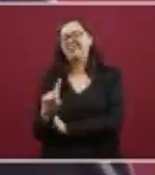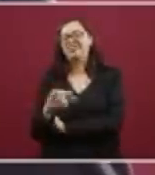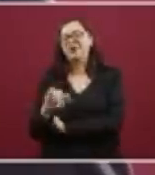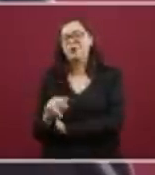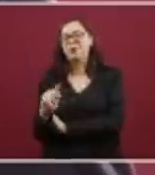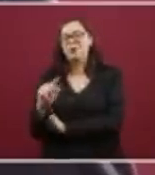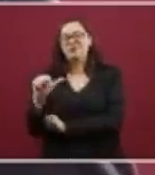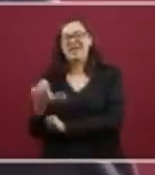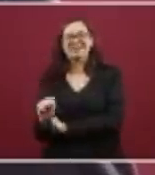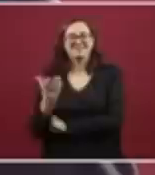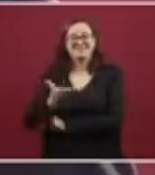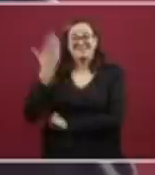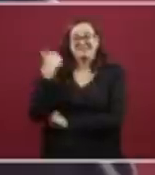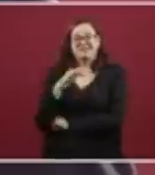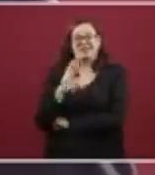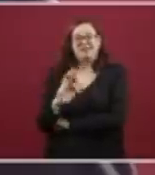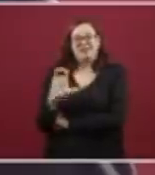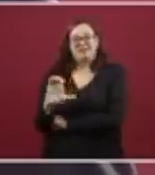Calderón,